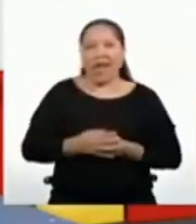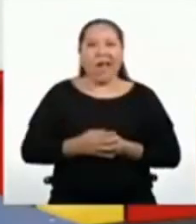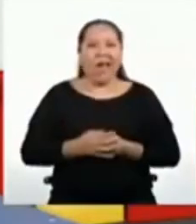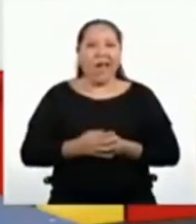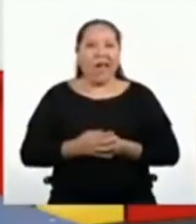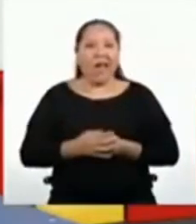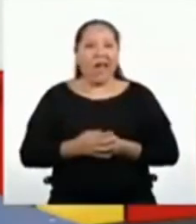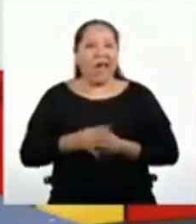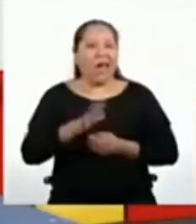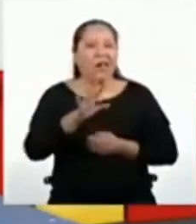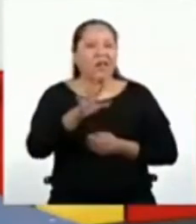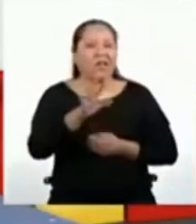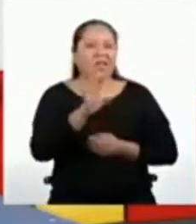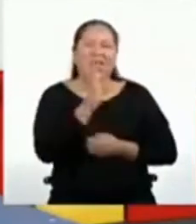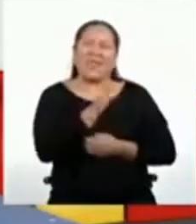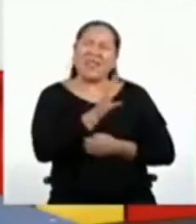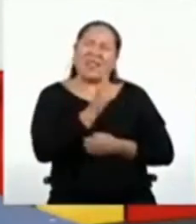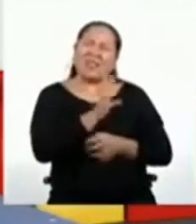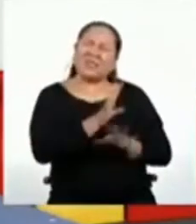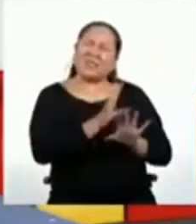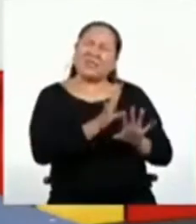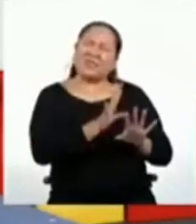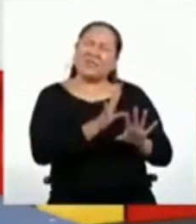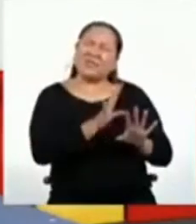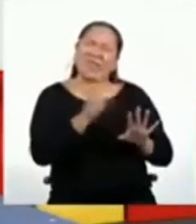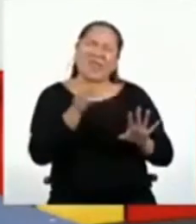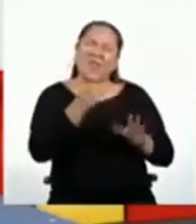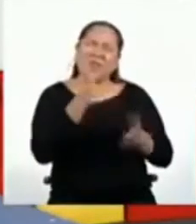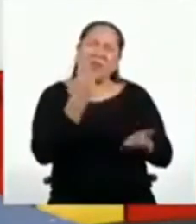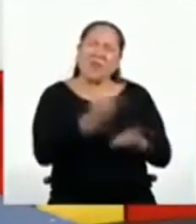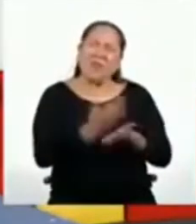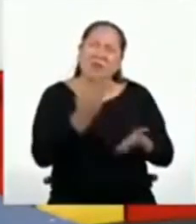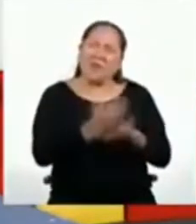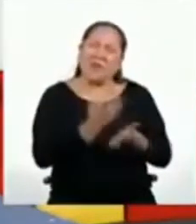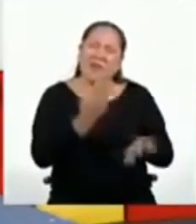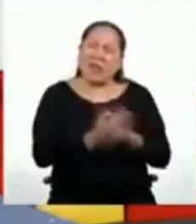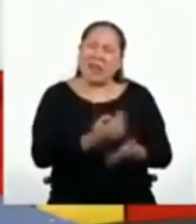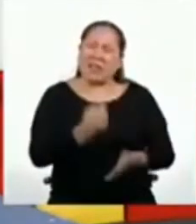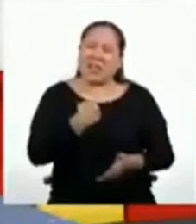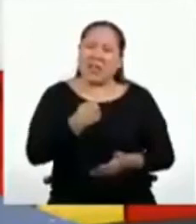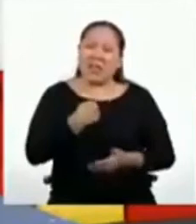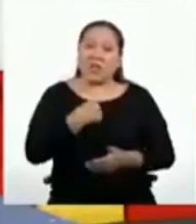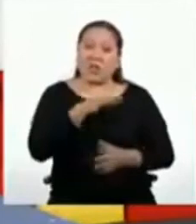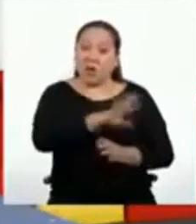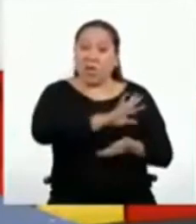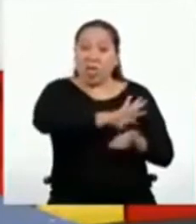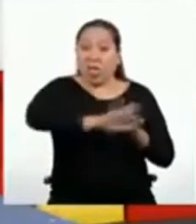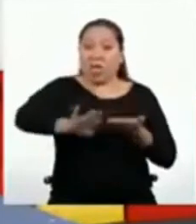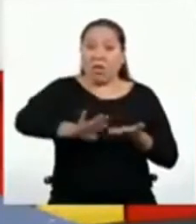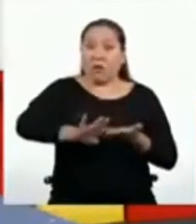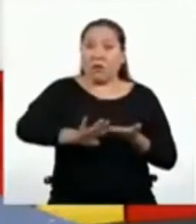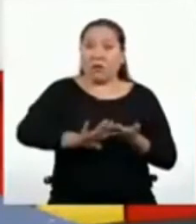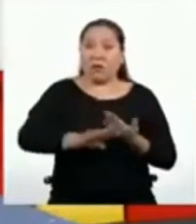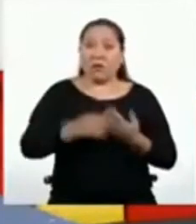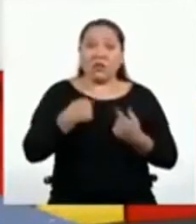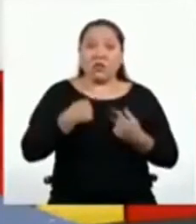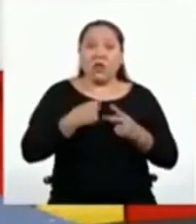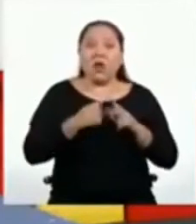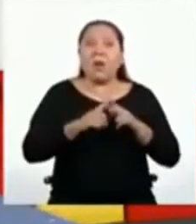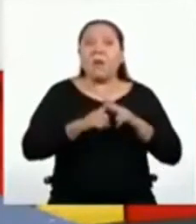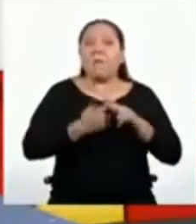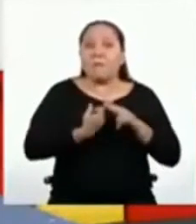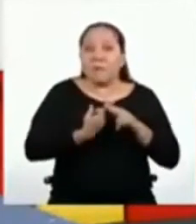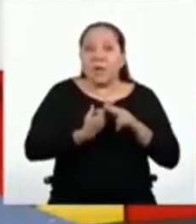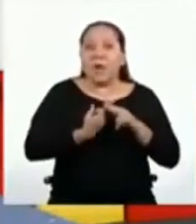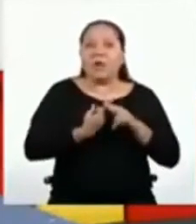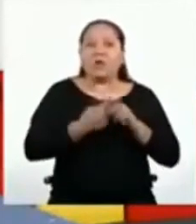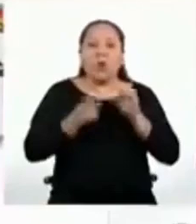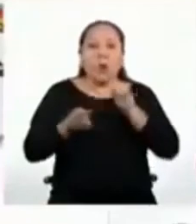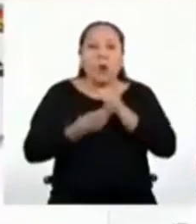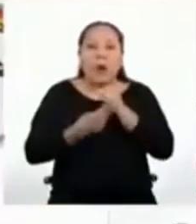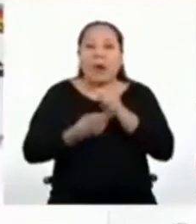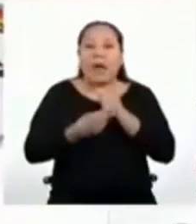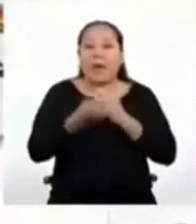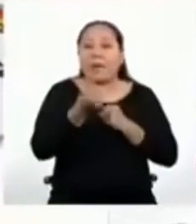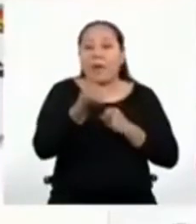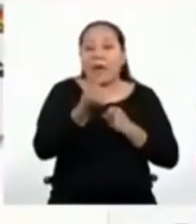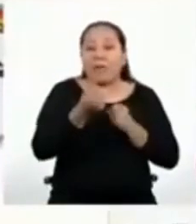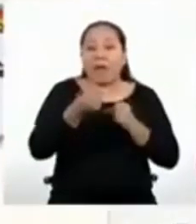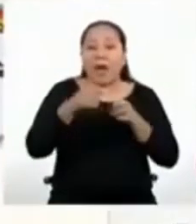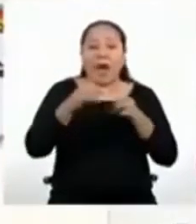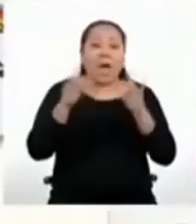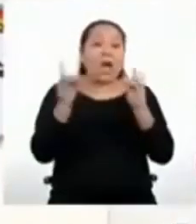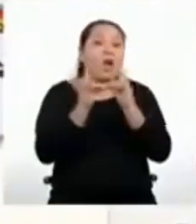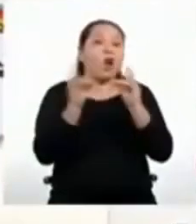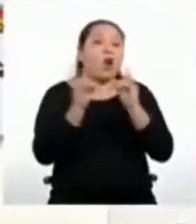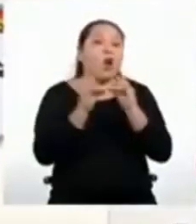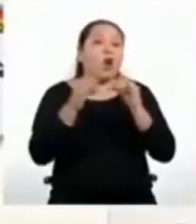Tocino, ¿sabes qué? Si sigues molestándome de esa manera, te doy de baja y comienzo a ahorrar en un colchón.